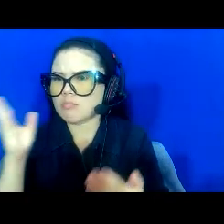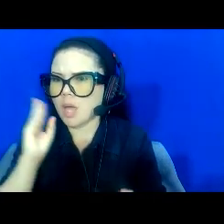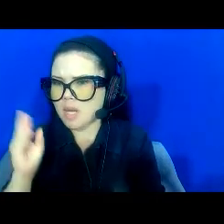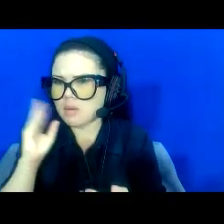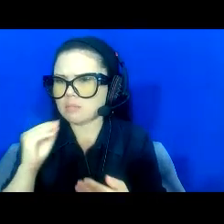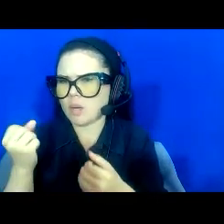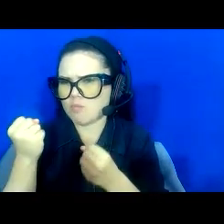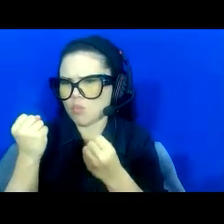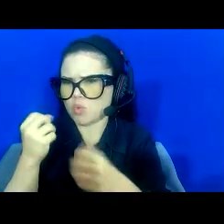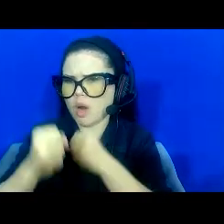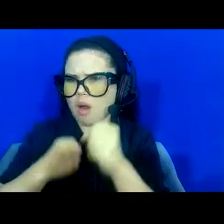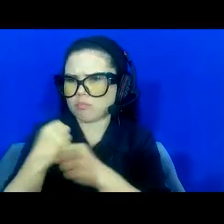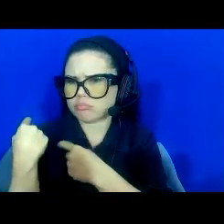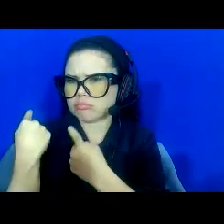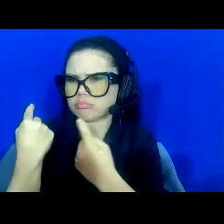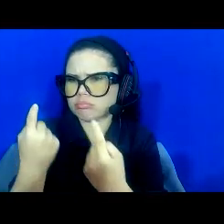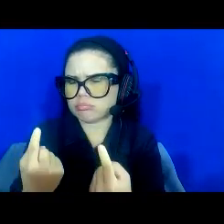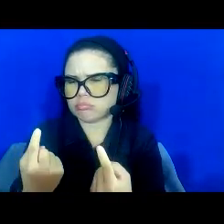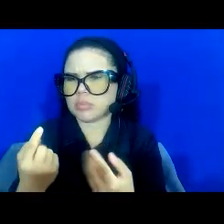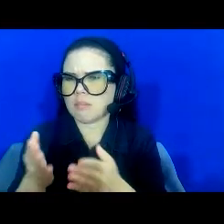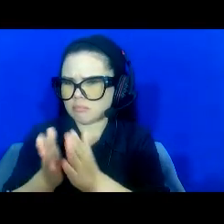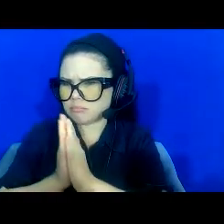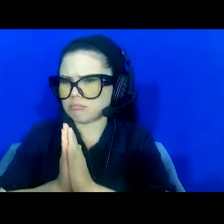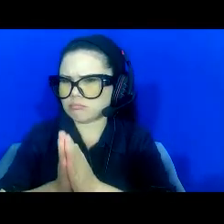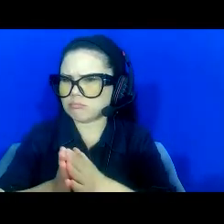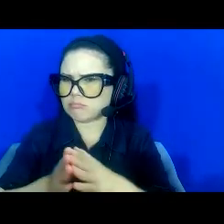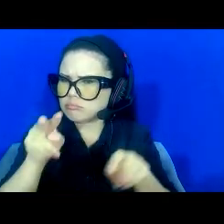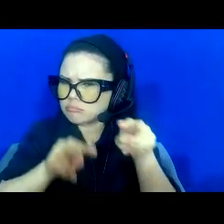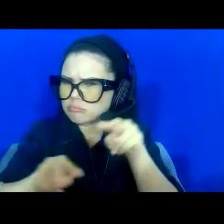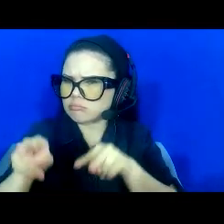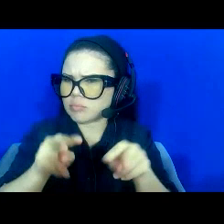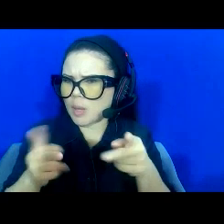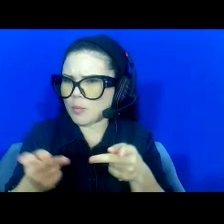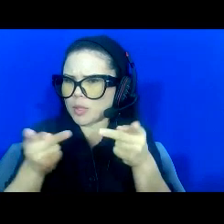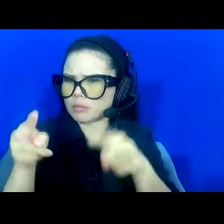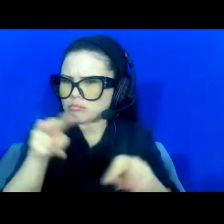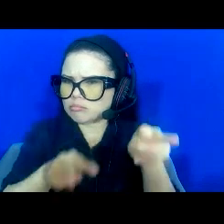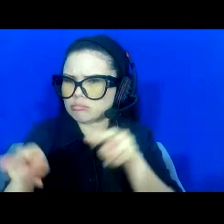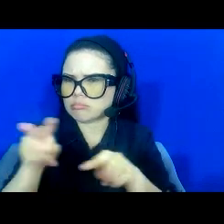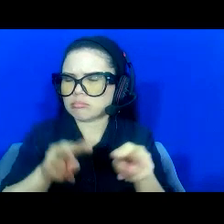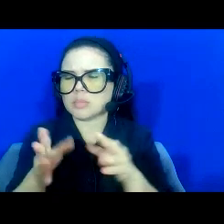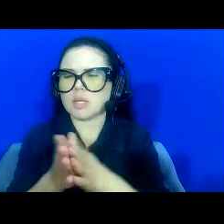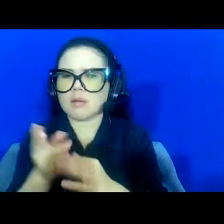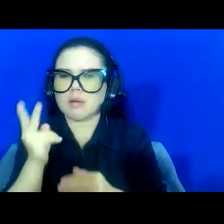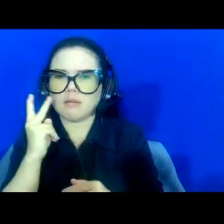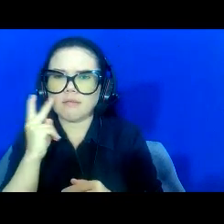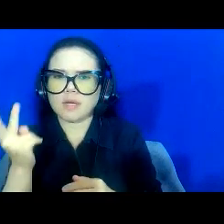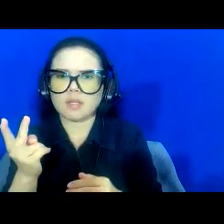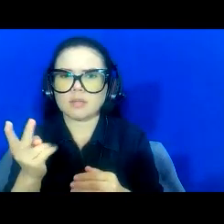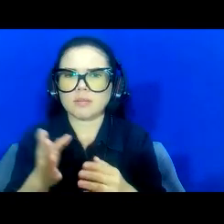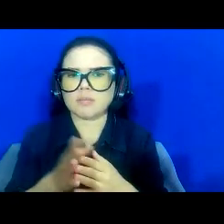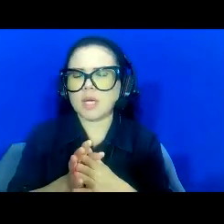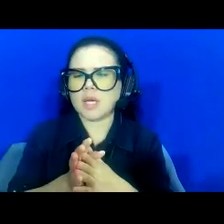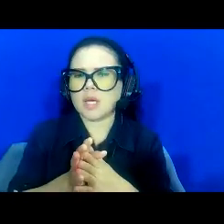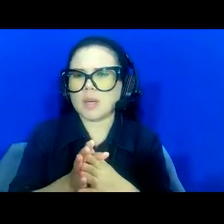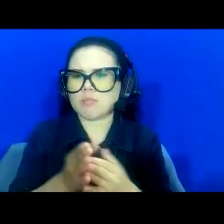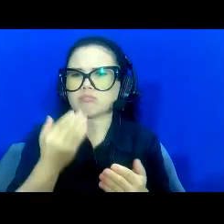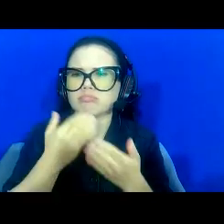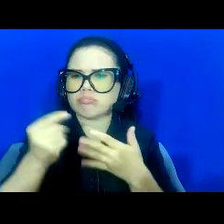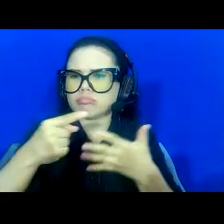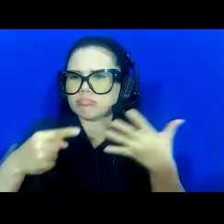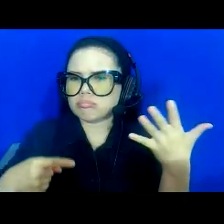miraran estas propuestas recomendadas y pudieran identificar fortalezas y áreas de oportunidad presentes en las propuestas de tal